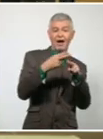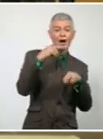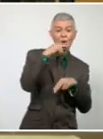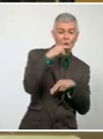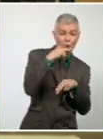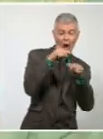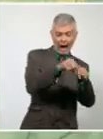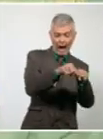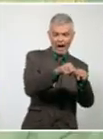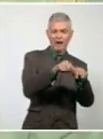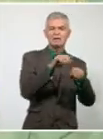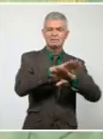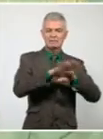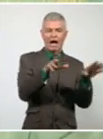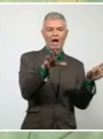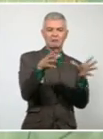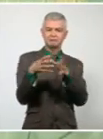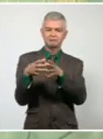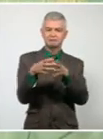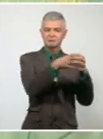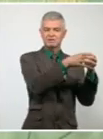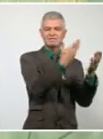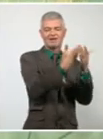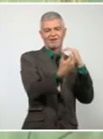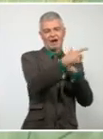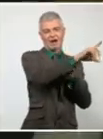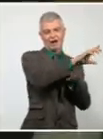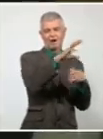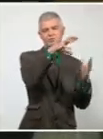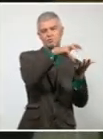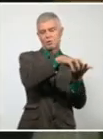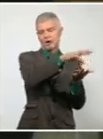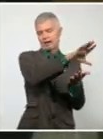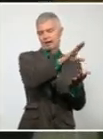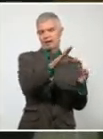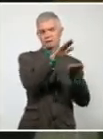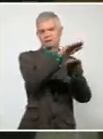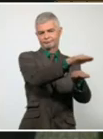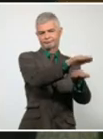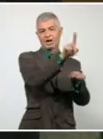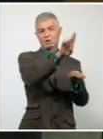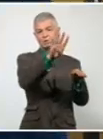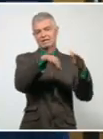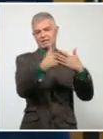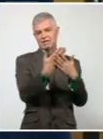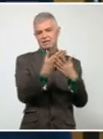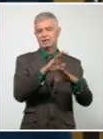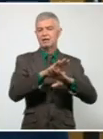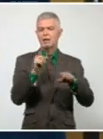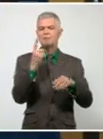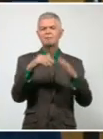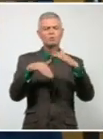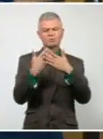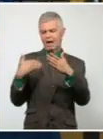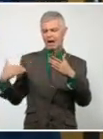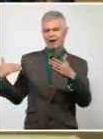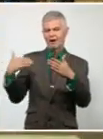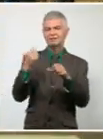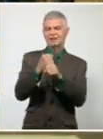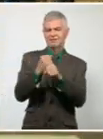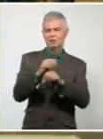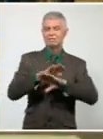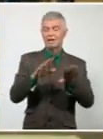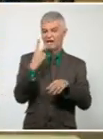periodo de cuarentena, que lo van a hacer en el Hotel San Alejandro. En estos primeros días de trabajo, el hospital ha visto más de